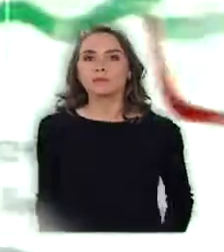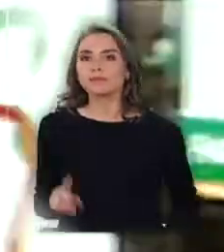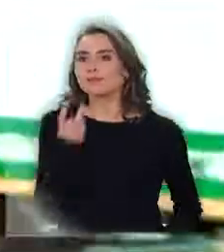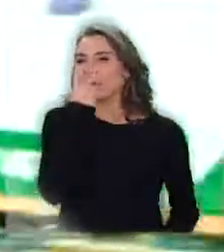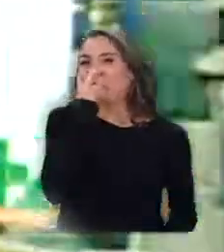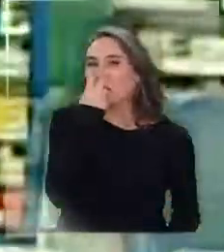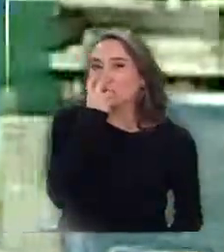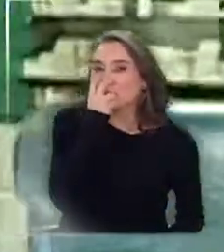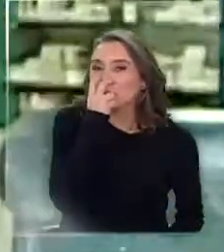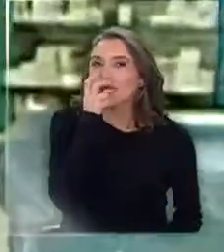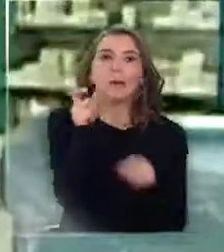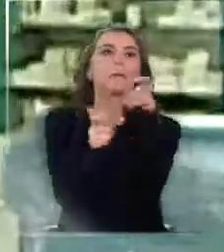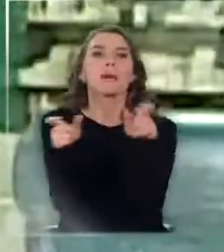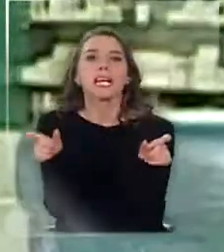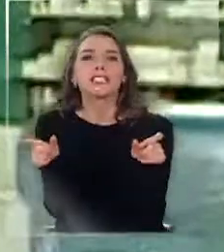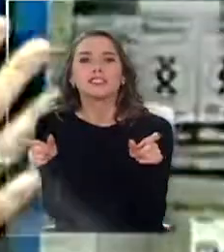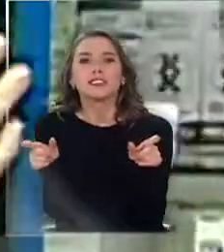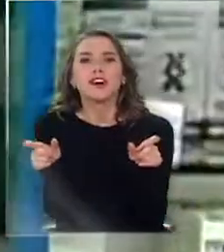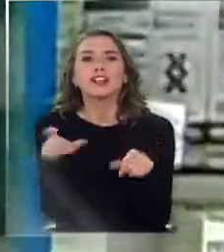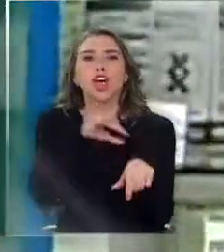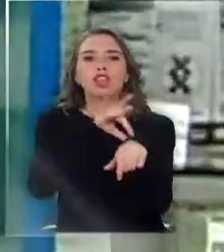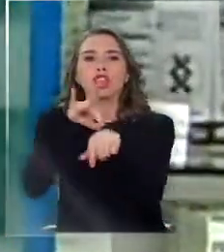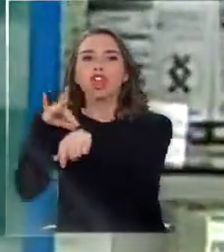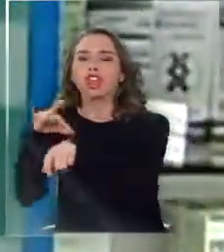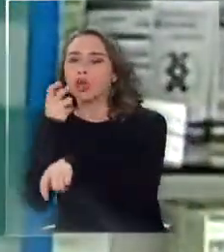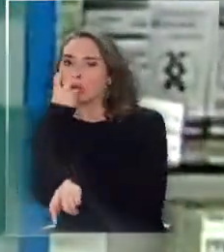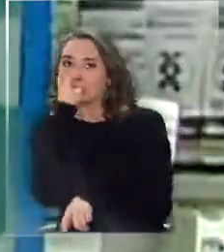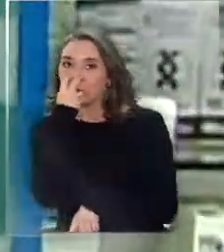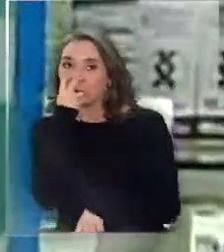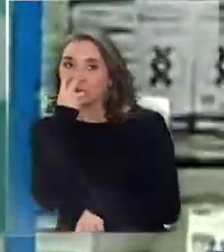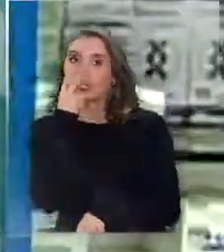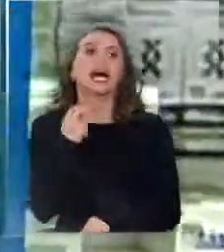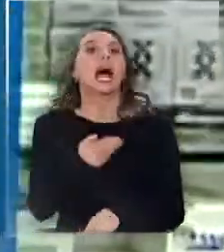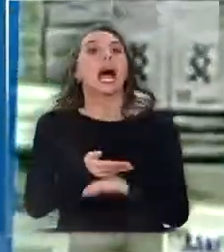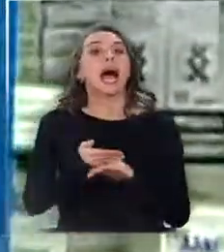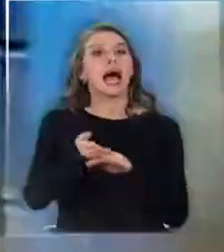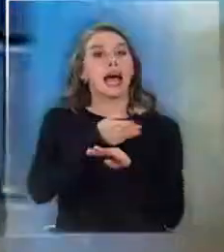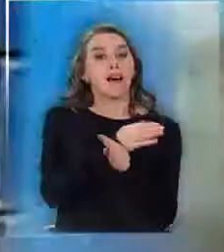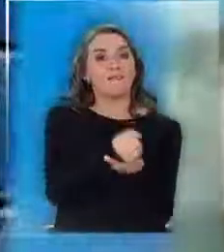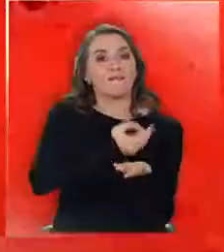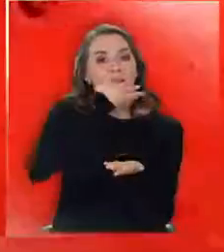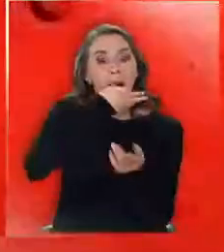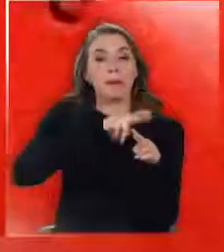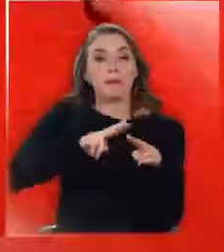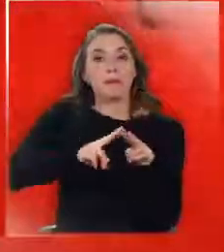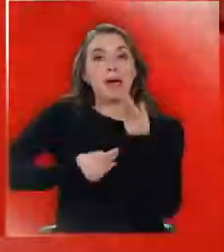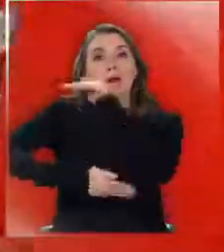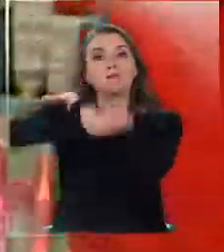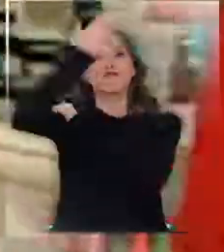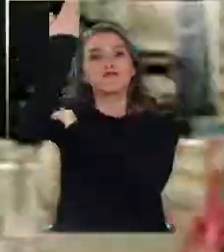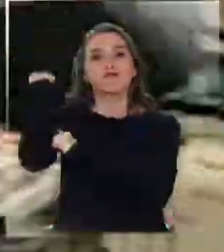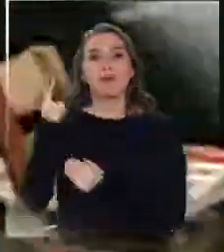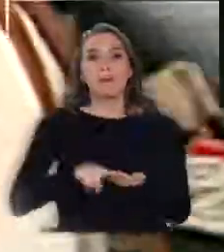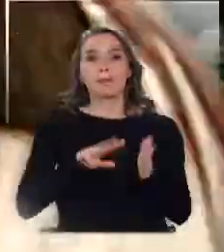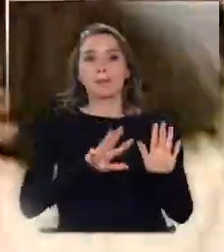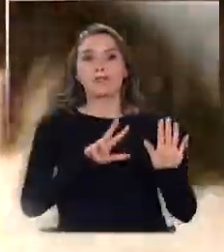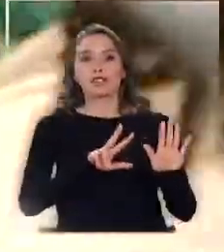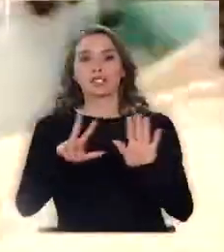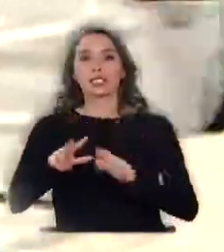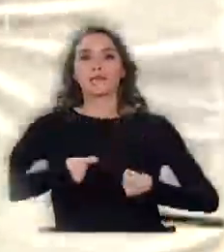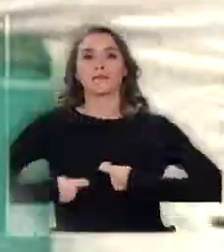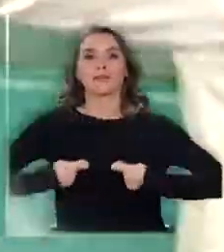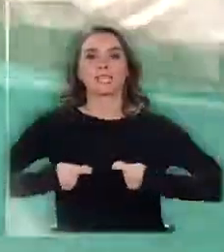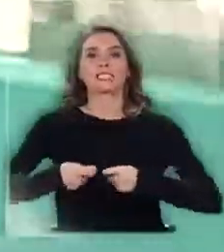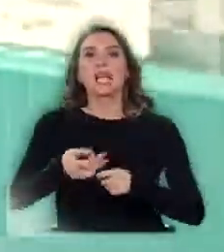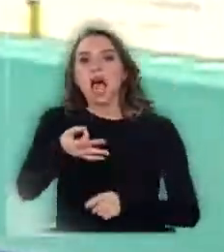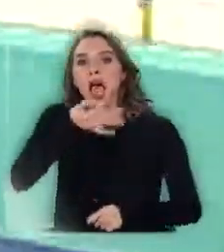Curiosidad, tanto en el público como en el ámbito médico. Así se preparaban las farmacias en 1998 para empezar a comercializar